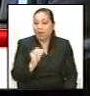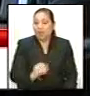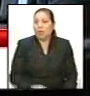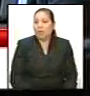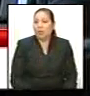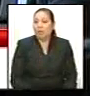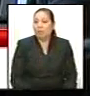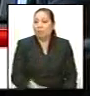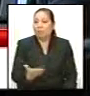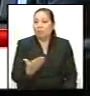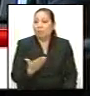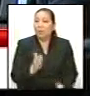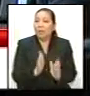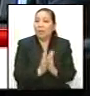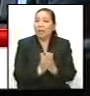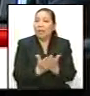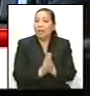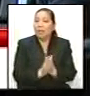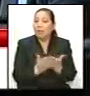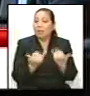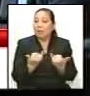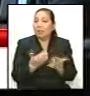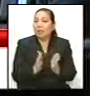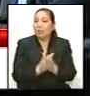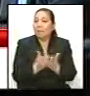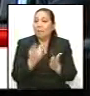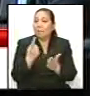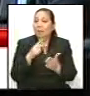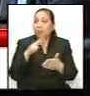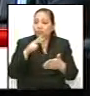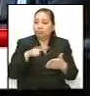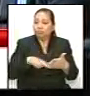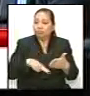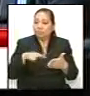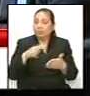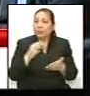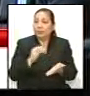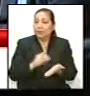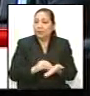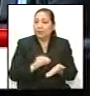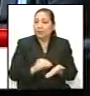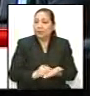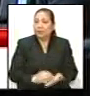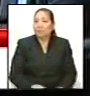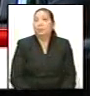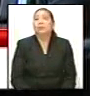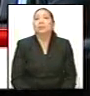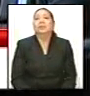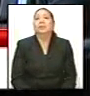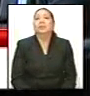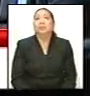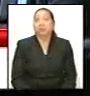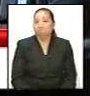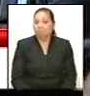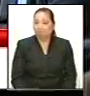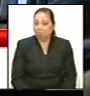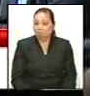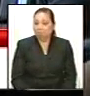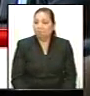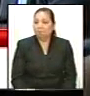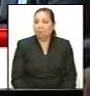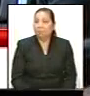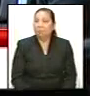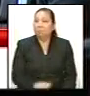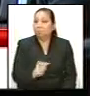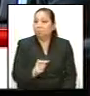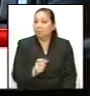Educación, solicitándole los libros, los textos escolares para revisarlos. Le reiteré en tres oportunidades y evidentemente en